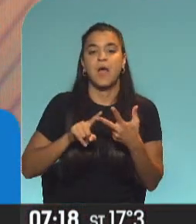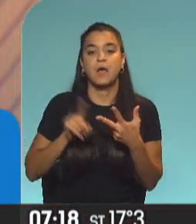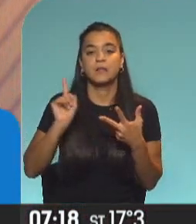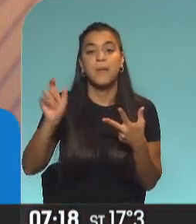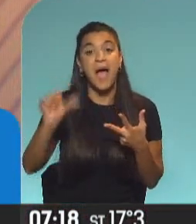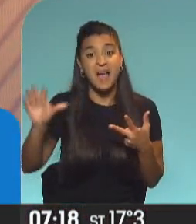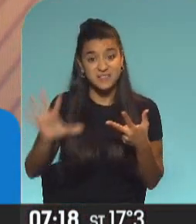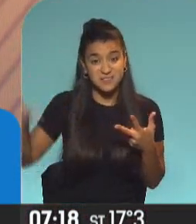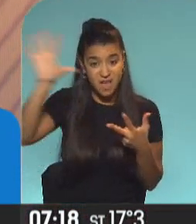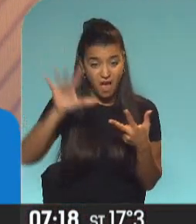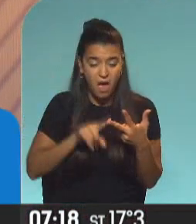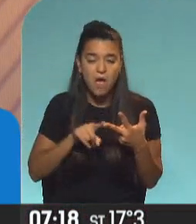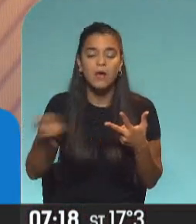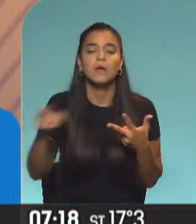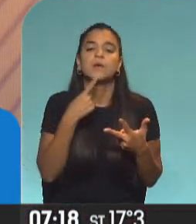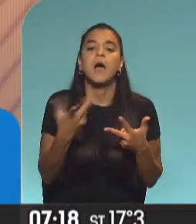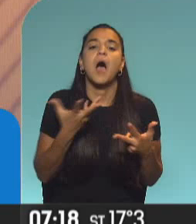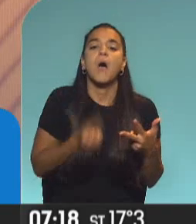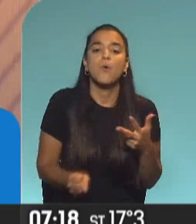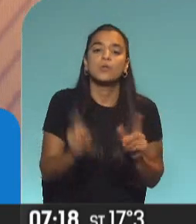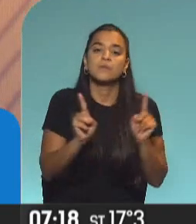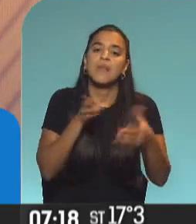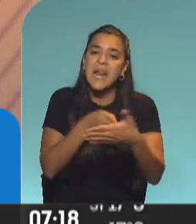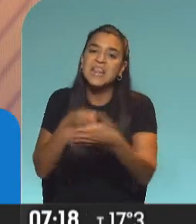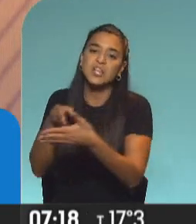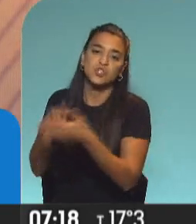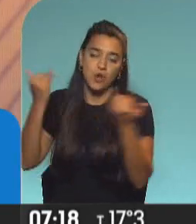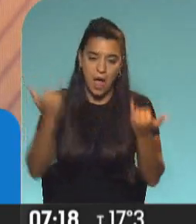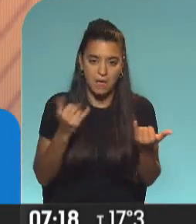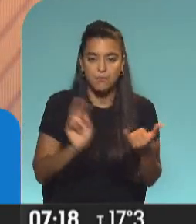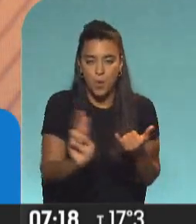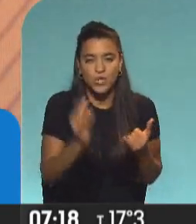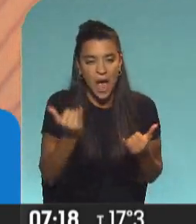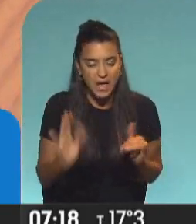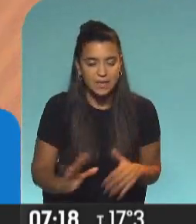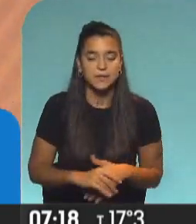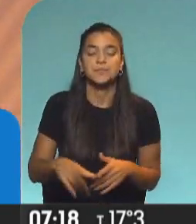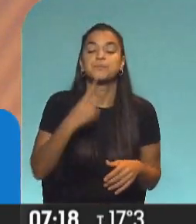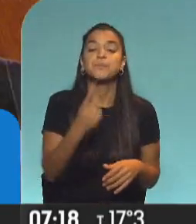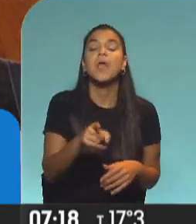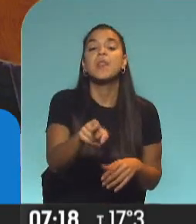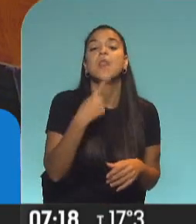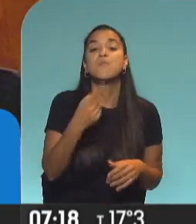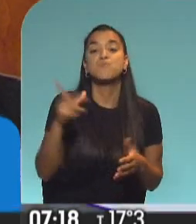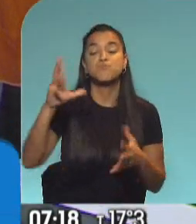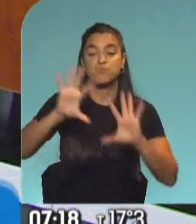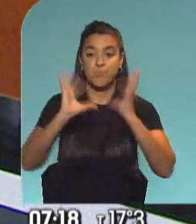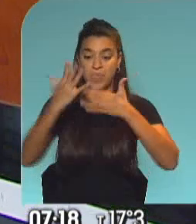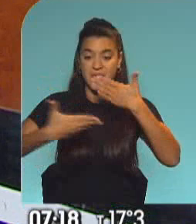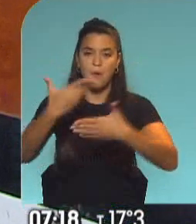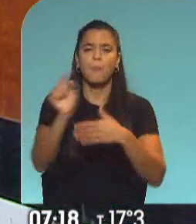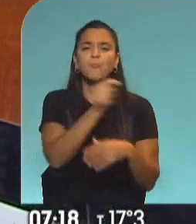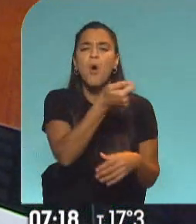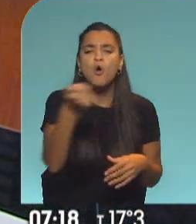toda Asia, tienen el aborto con algún tipo de restricción o de prohibición. En el mundo desarrollado, si me permitís, hay unos